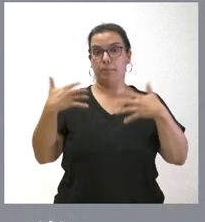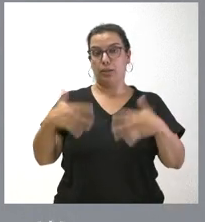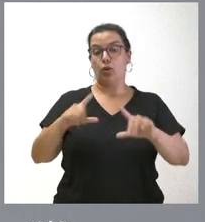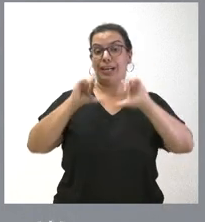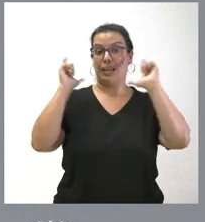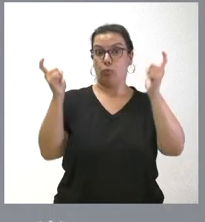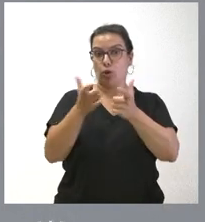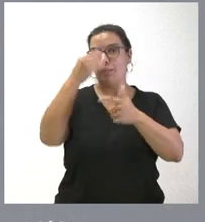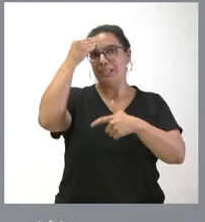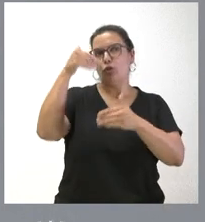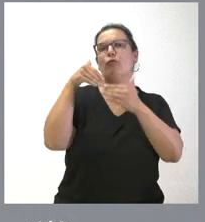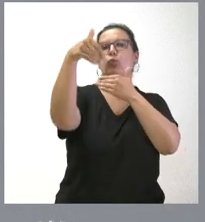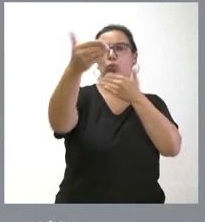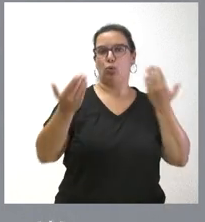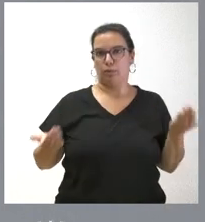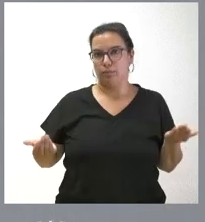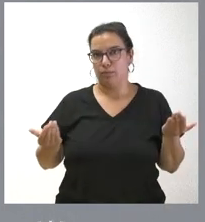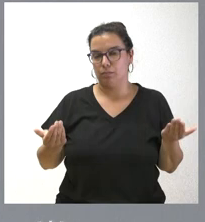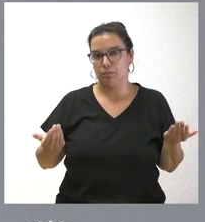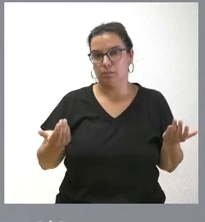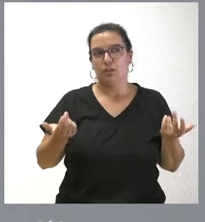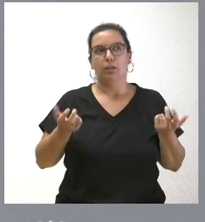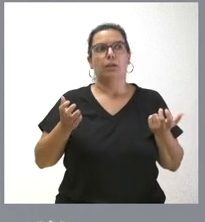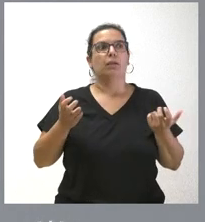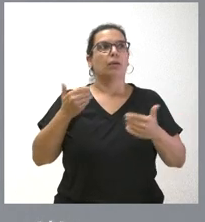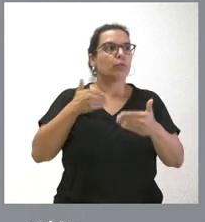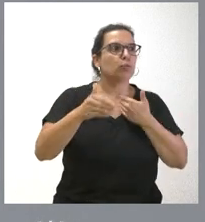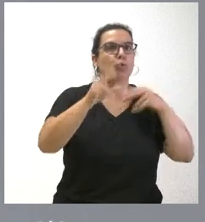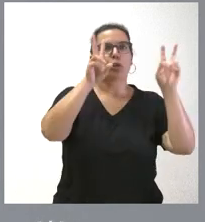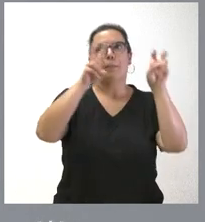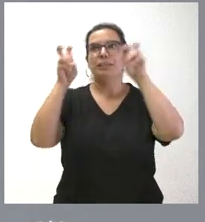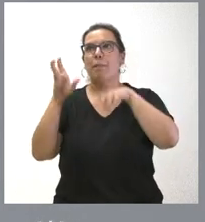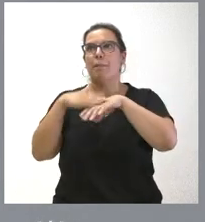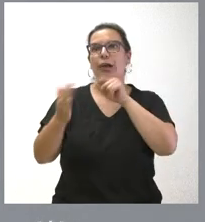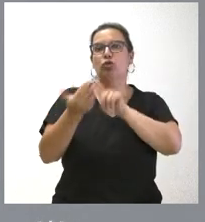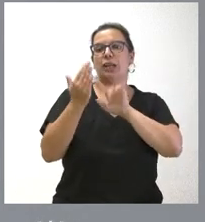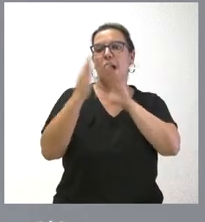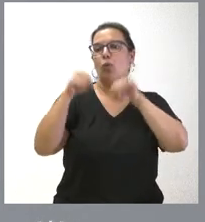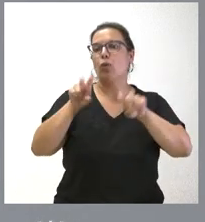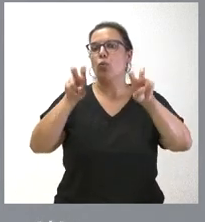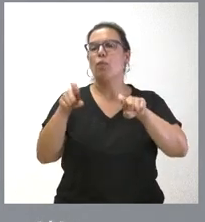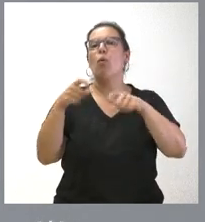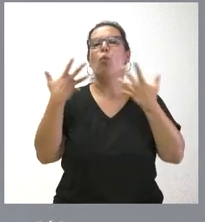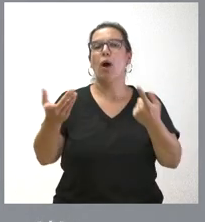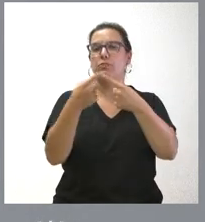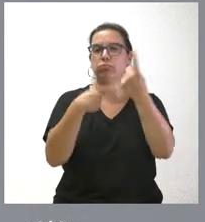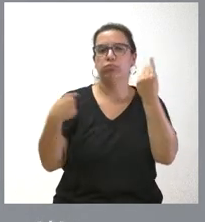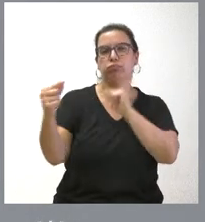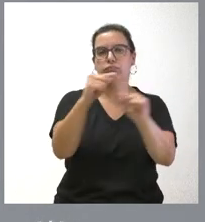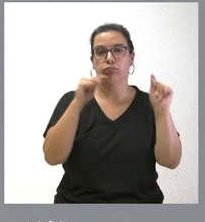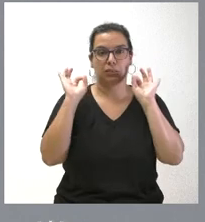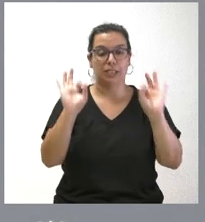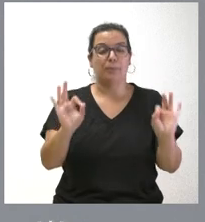una reunión pensando en clave de futuro Qué materias hay que pueda ser objeto de acuerdos de nuevos acuerdos Y pensando siempre